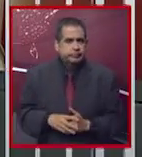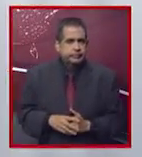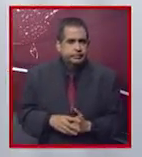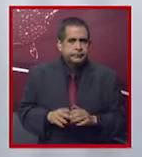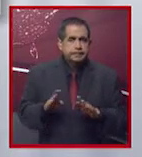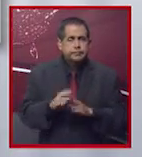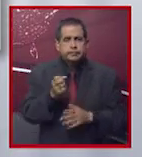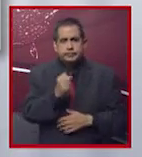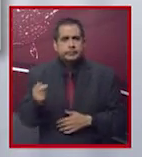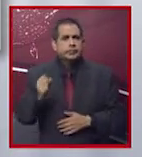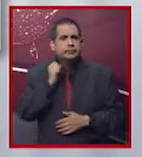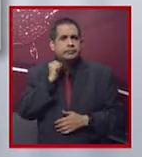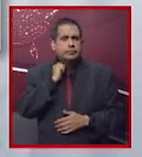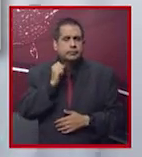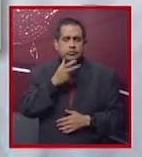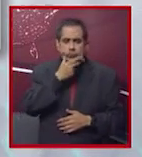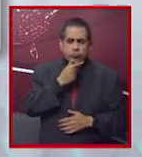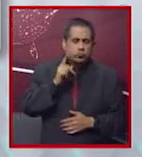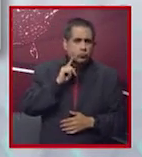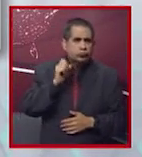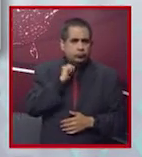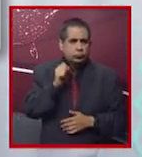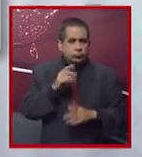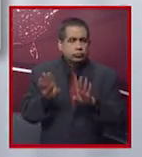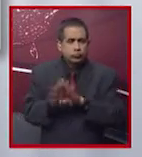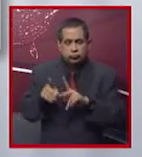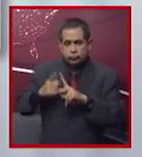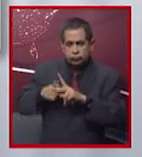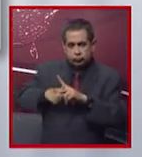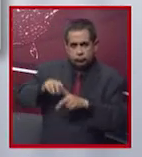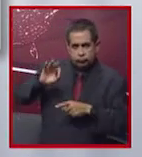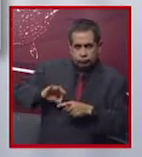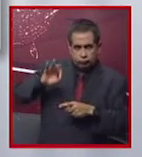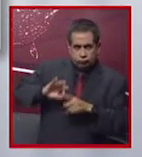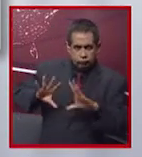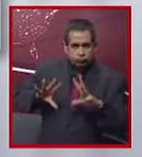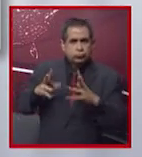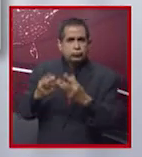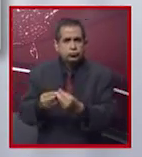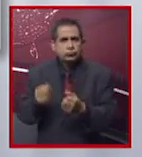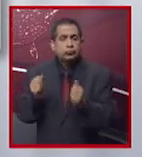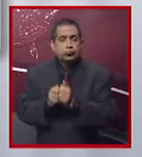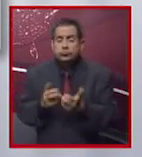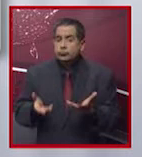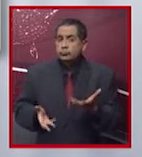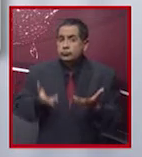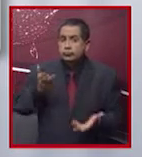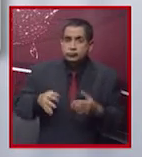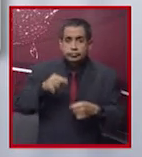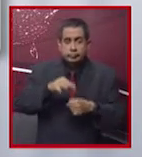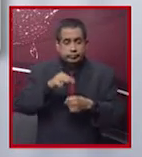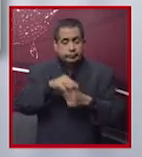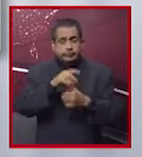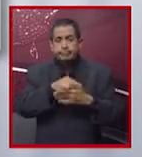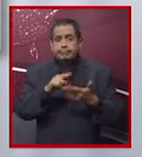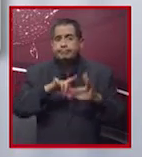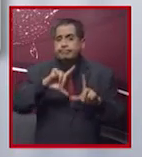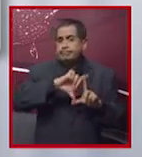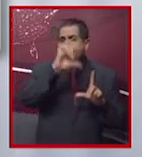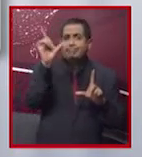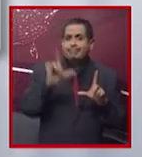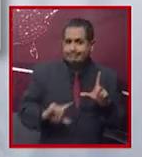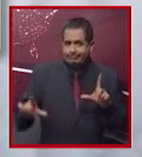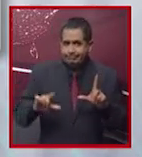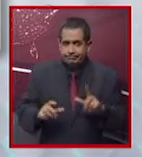La asignación de senadores por el principio de representación proporcional se hará considerando como votación nacional la